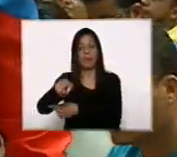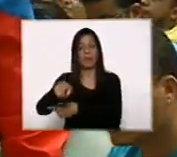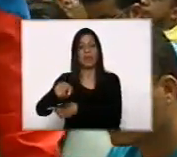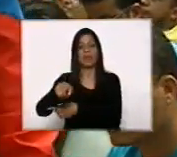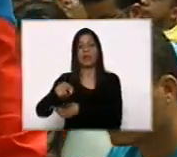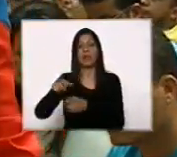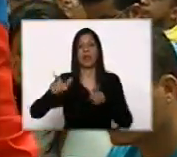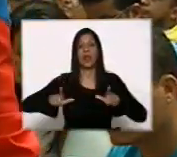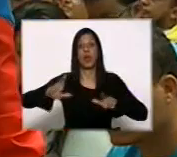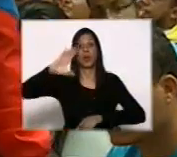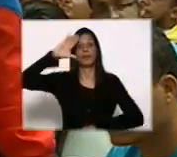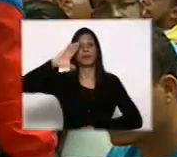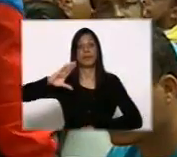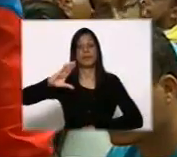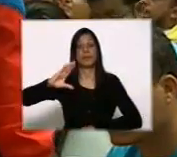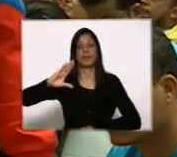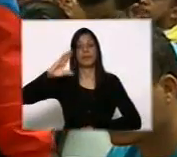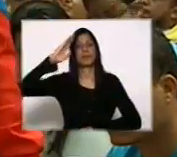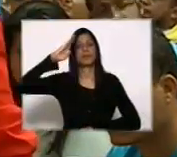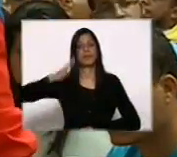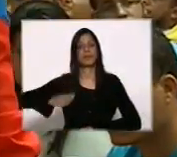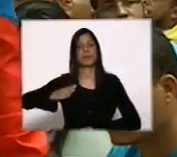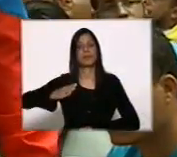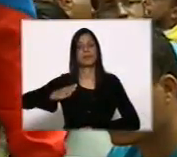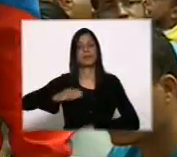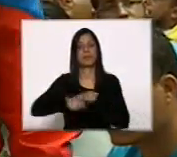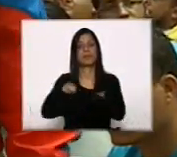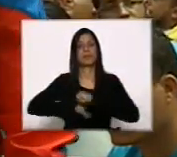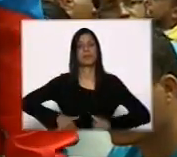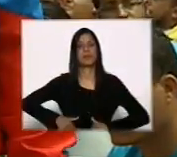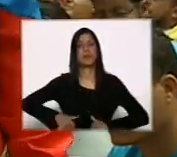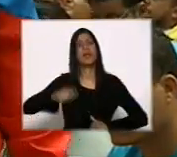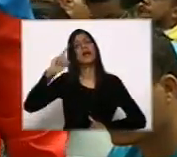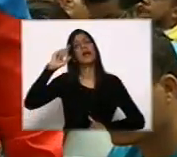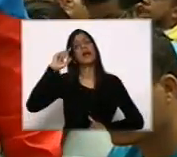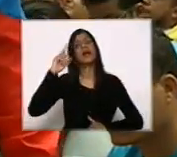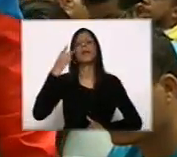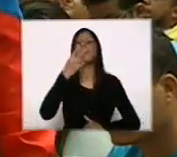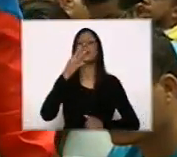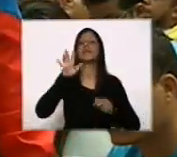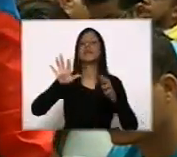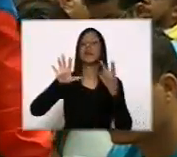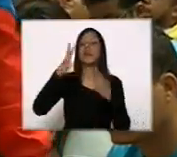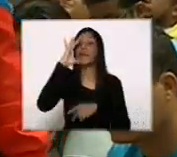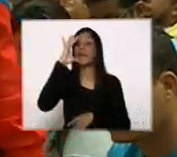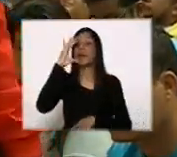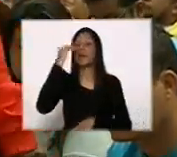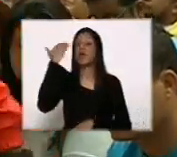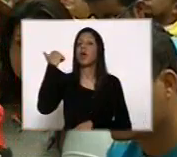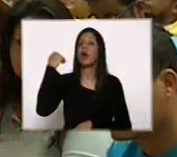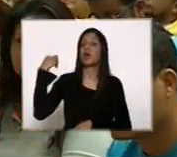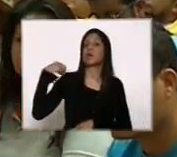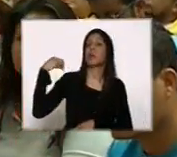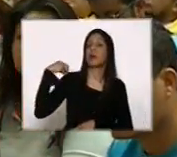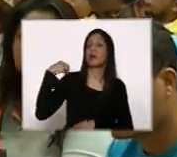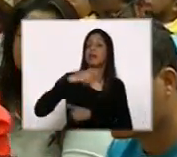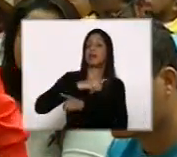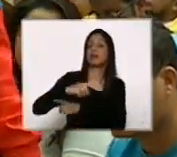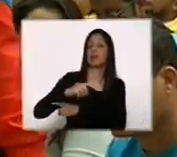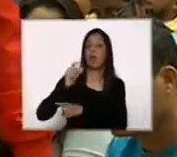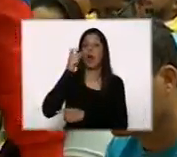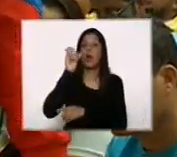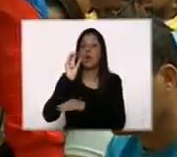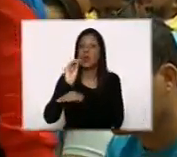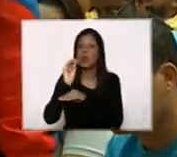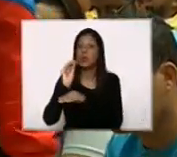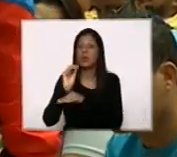en ese puesto, me tocó a mí, me recuerdo, cuando los sucesos de febrero del 89, me mandaron a cuidar el mercado mayorista